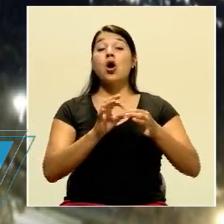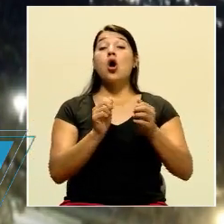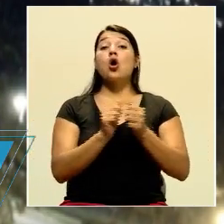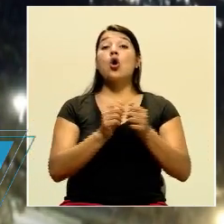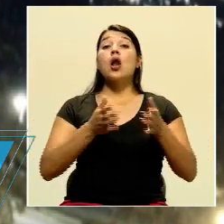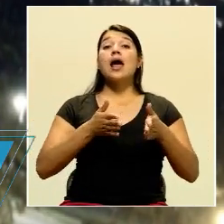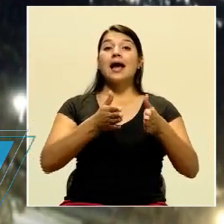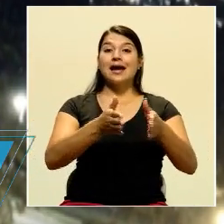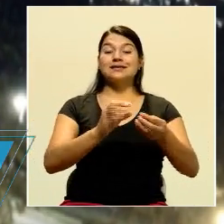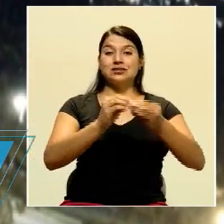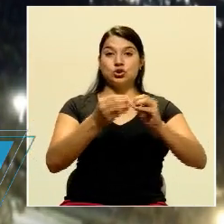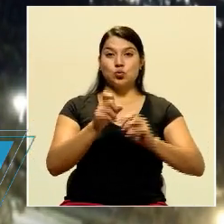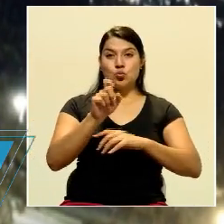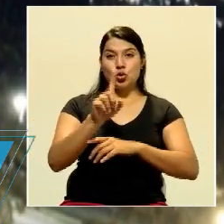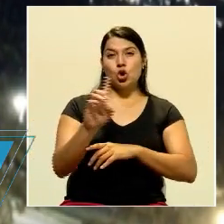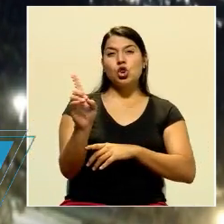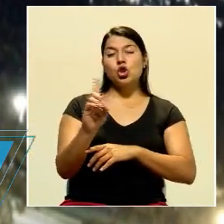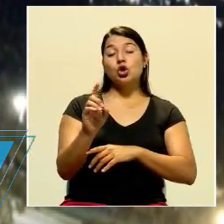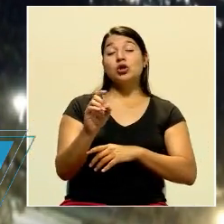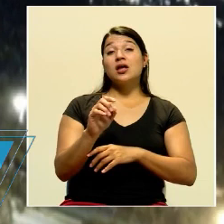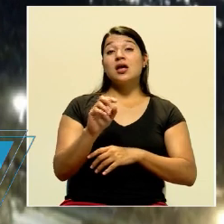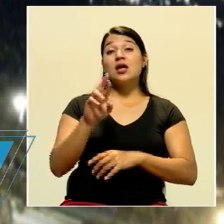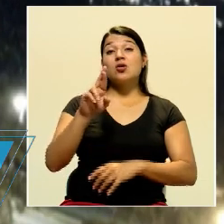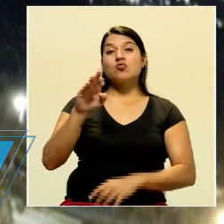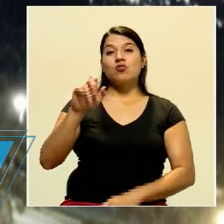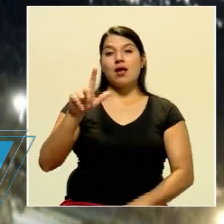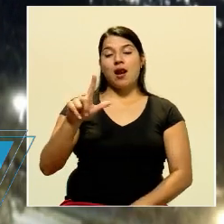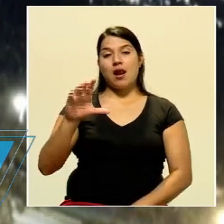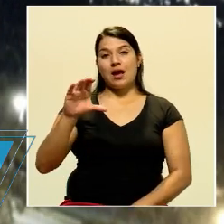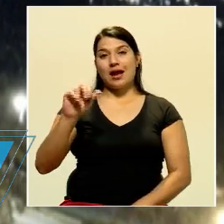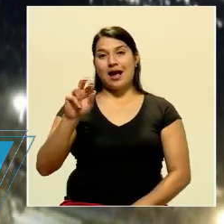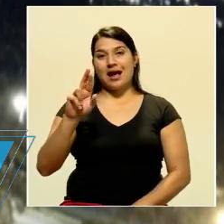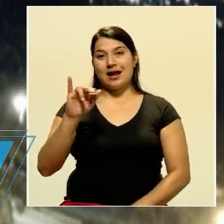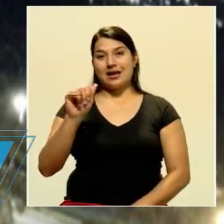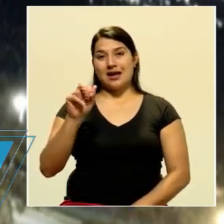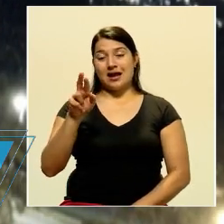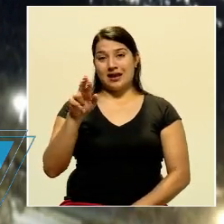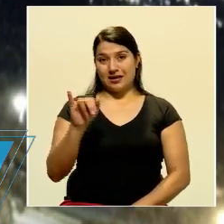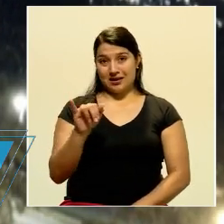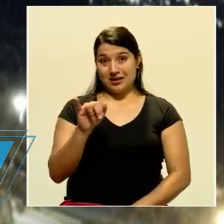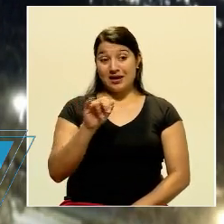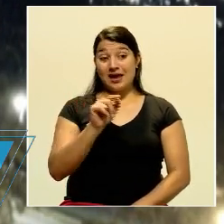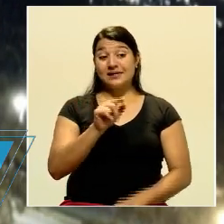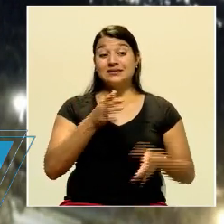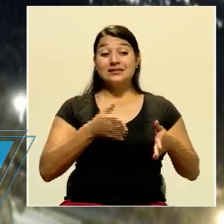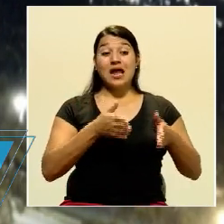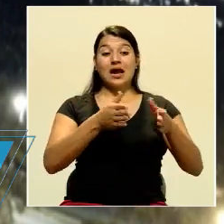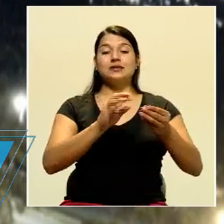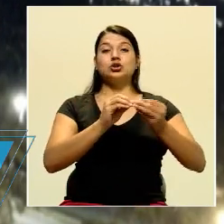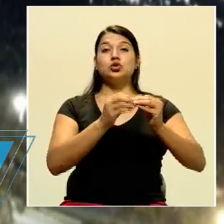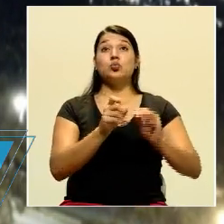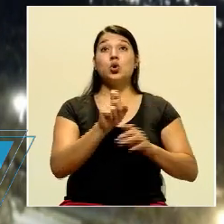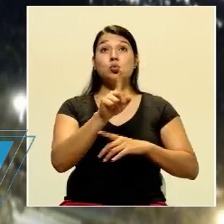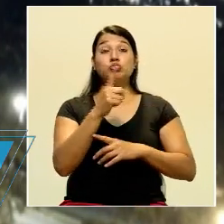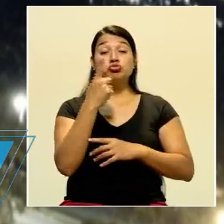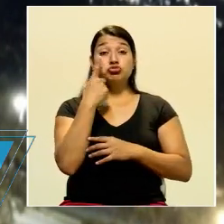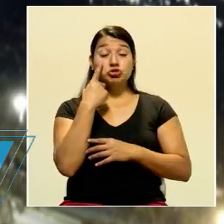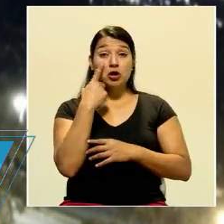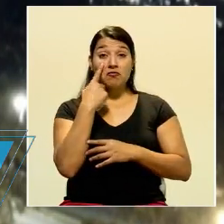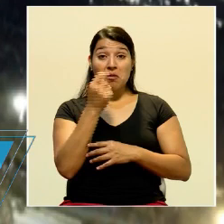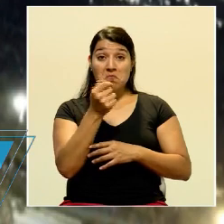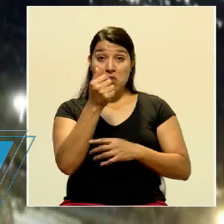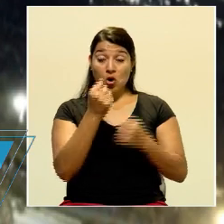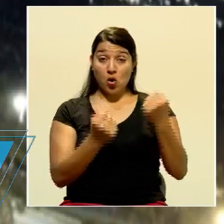corresponde a la Ruta 1 en la zona de Real Cariari. La carretera de la Ruta 1 se ve